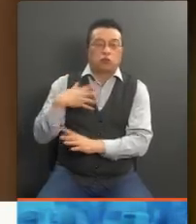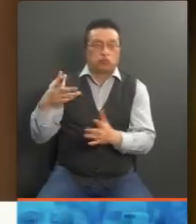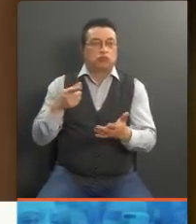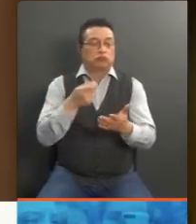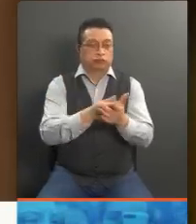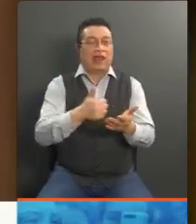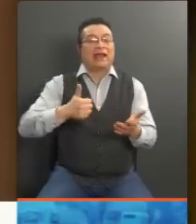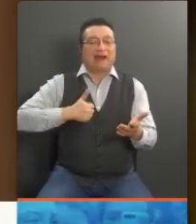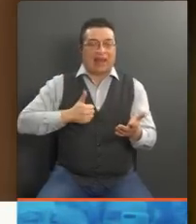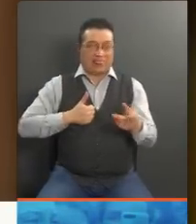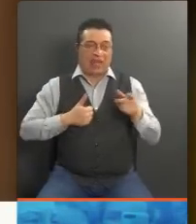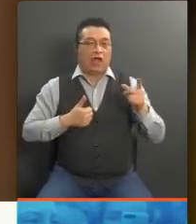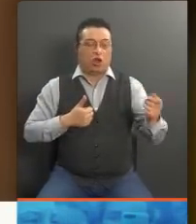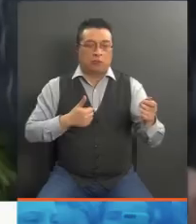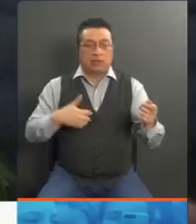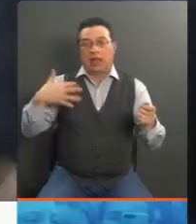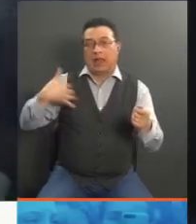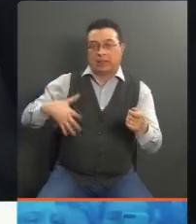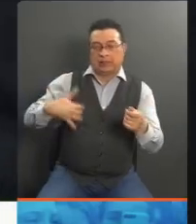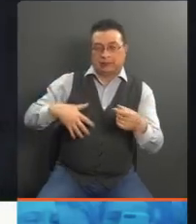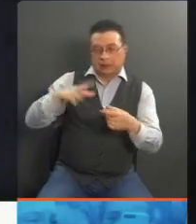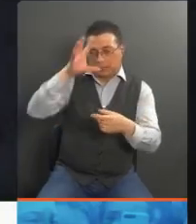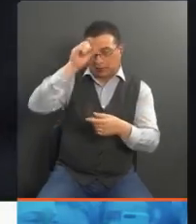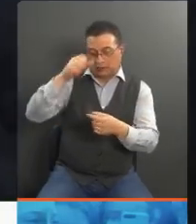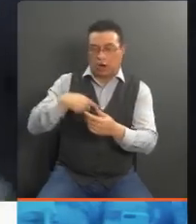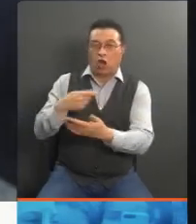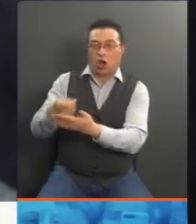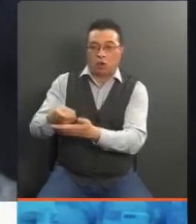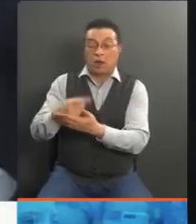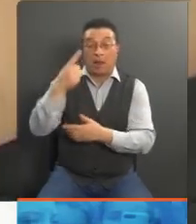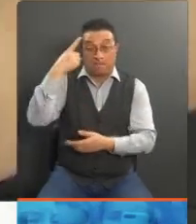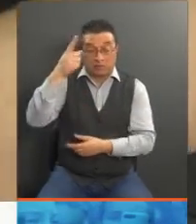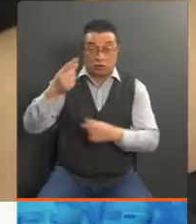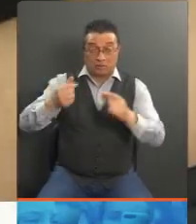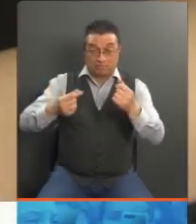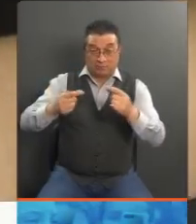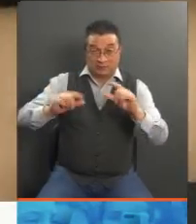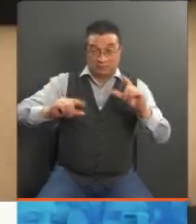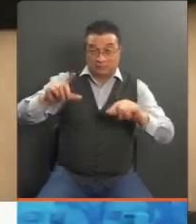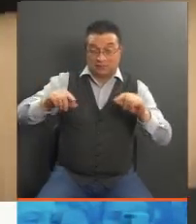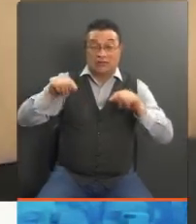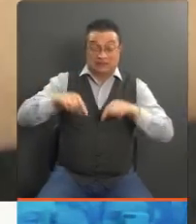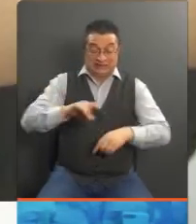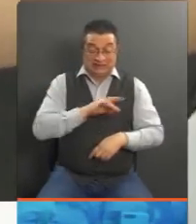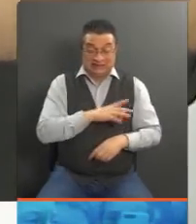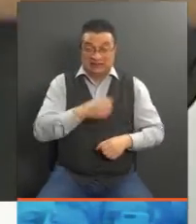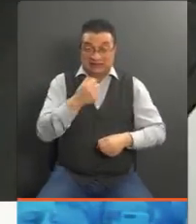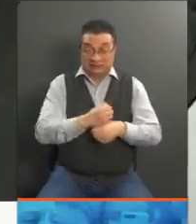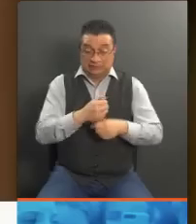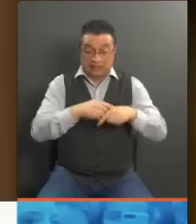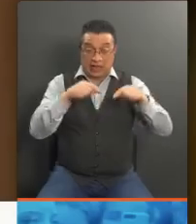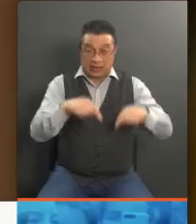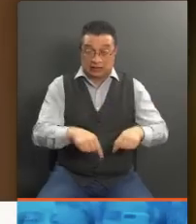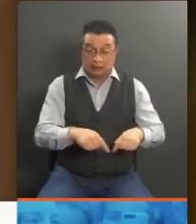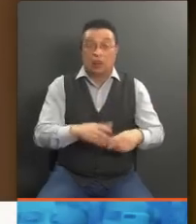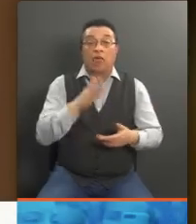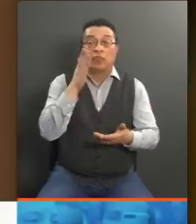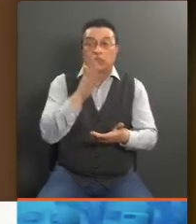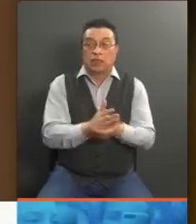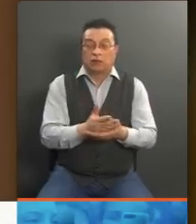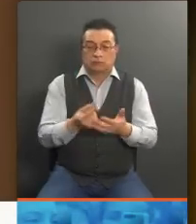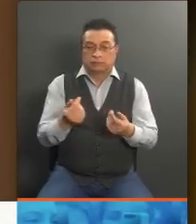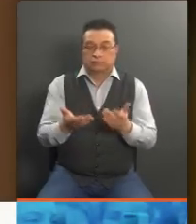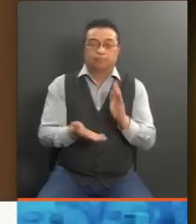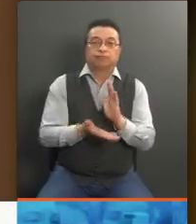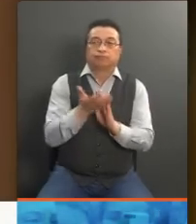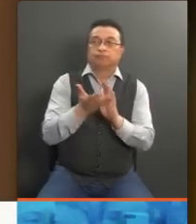Canadá, de Argentina, pero los precios, incluso lo que producimos aquí en Chile, va a tener precios asociados a los